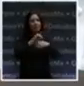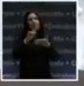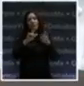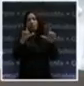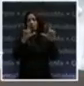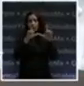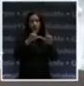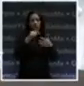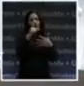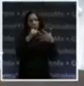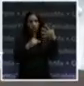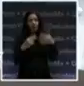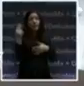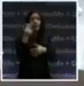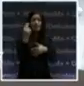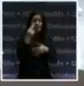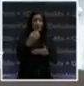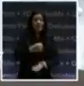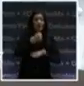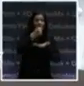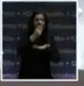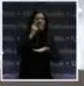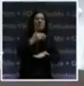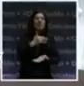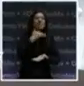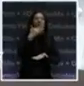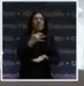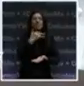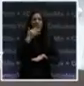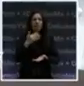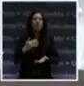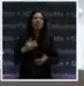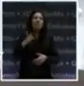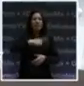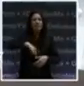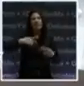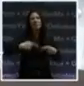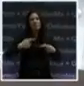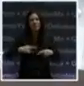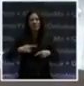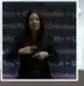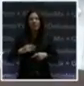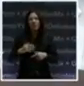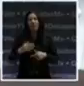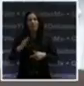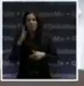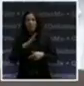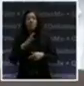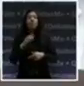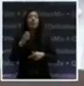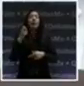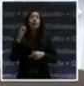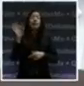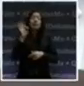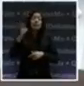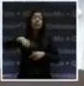licencias desincentiva la inversión, genera corrupción y malestar social. De llegar a la presidencia municipal, ¿qué medidas